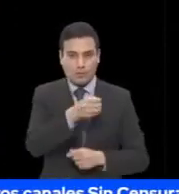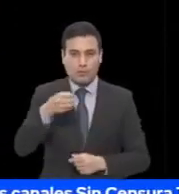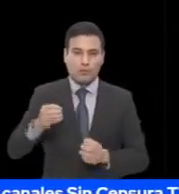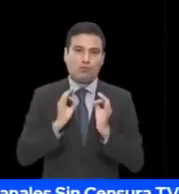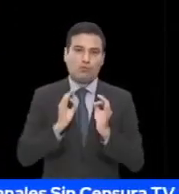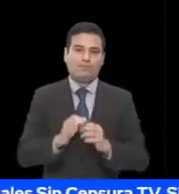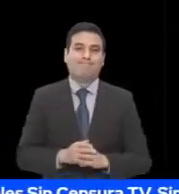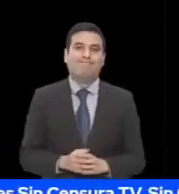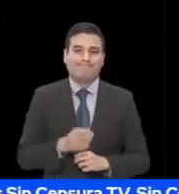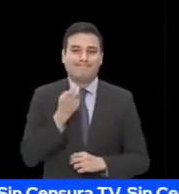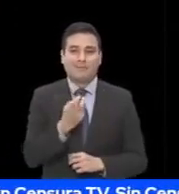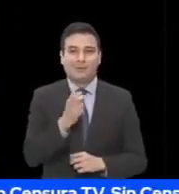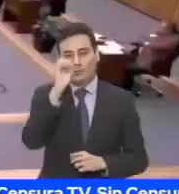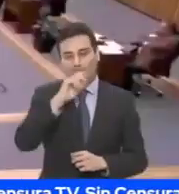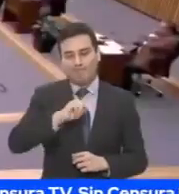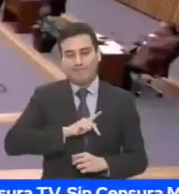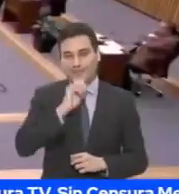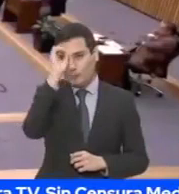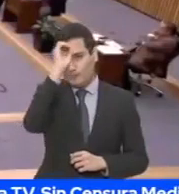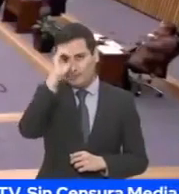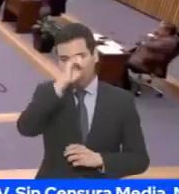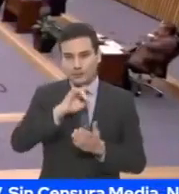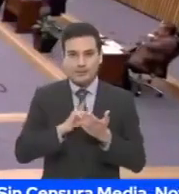mi comentario. Muchas gracias a todos.